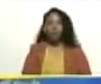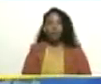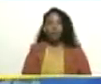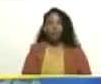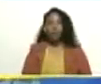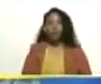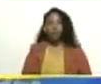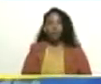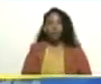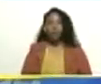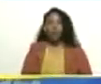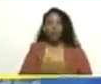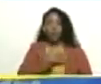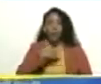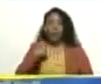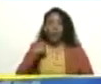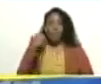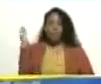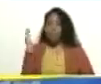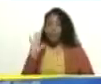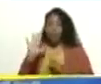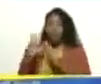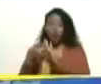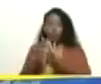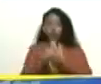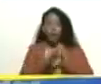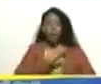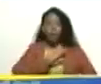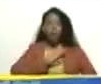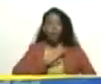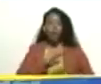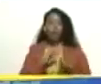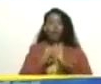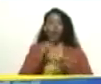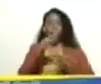venían a apoderarse de la riqueza del gas venezolano